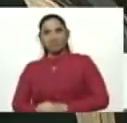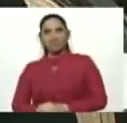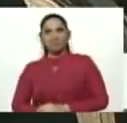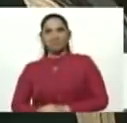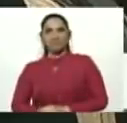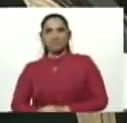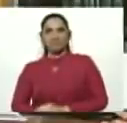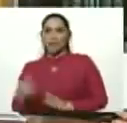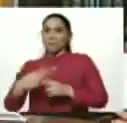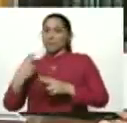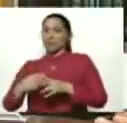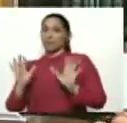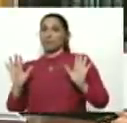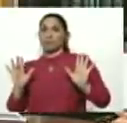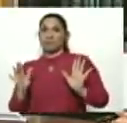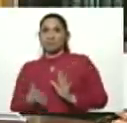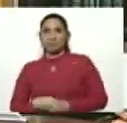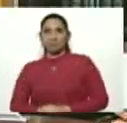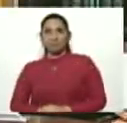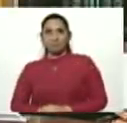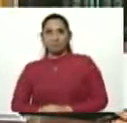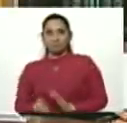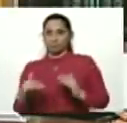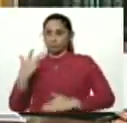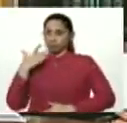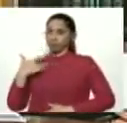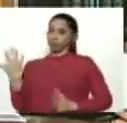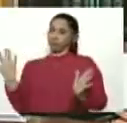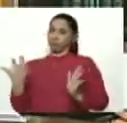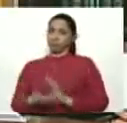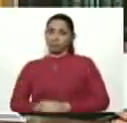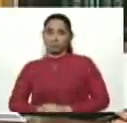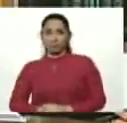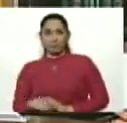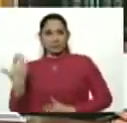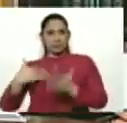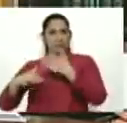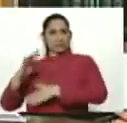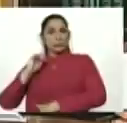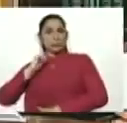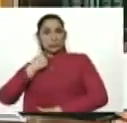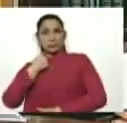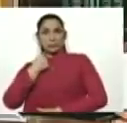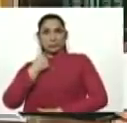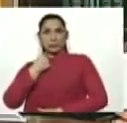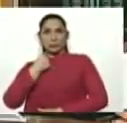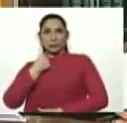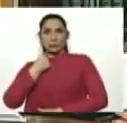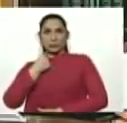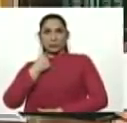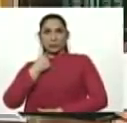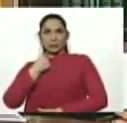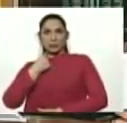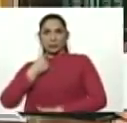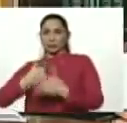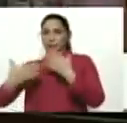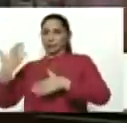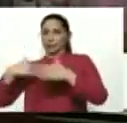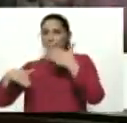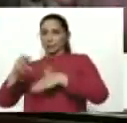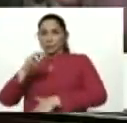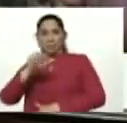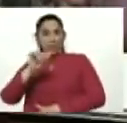Laya, ese apellido de Alcurnia, en la época de la colonia. De María